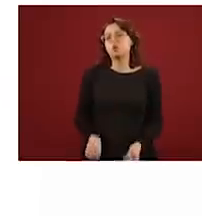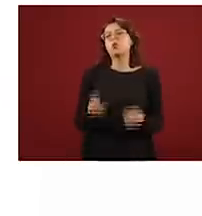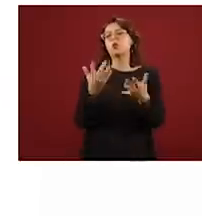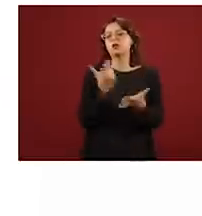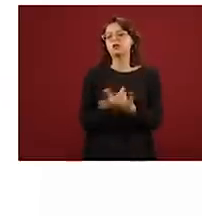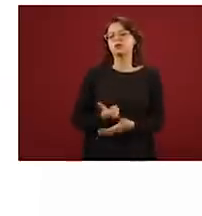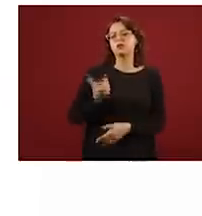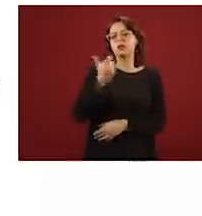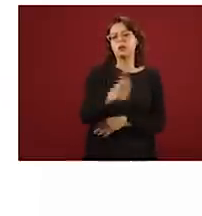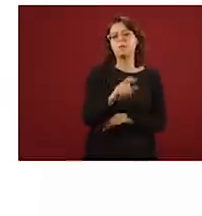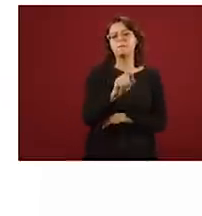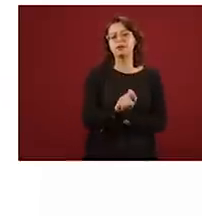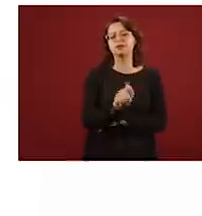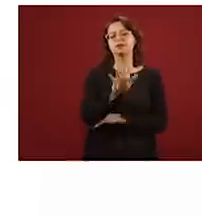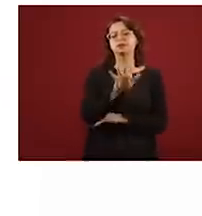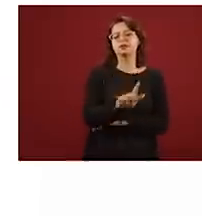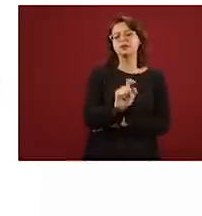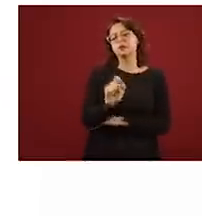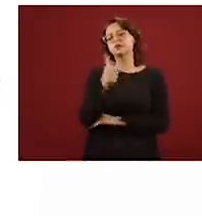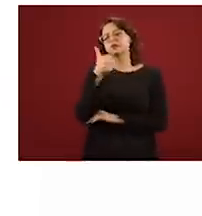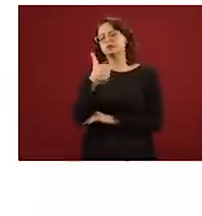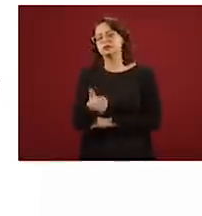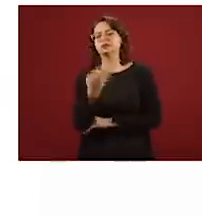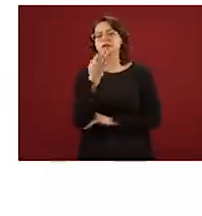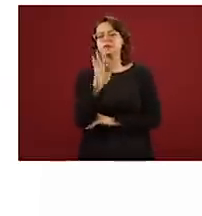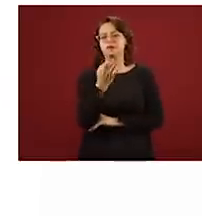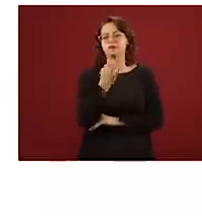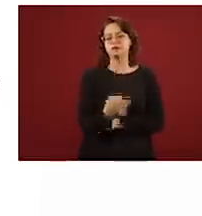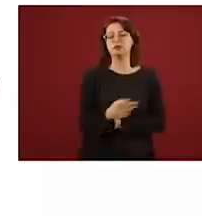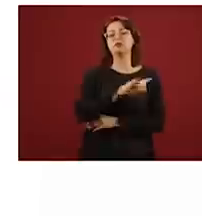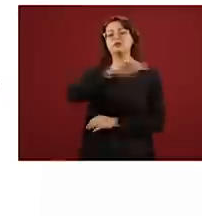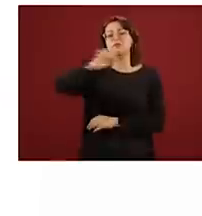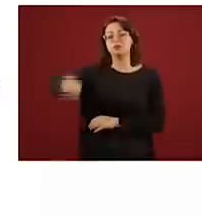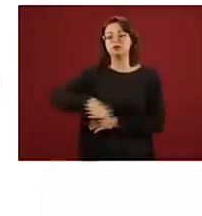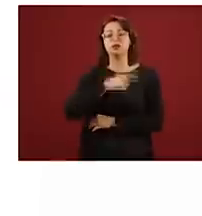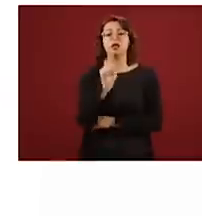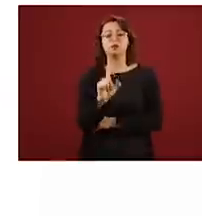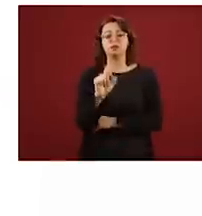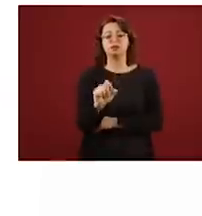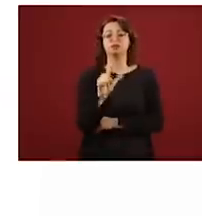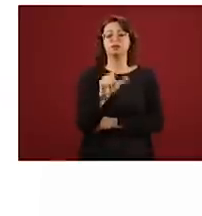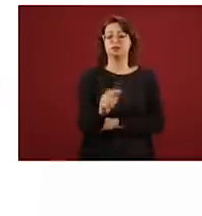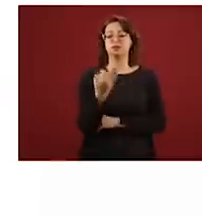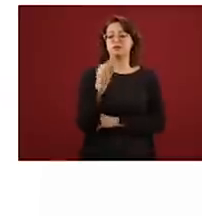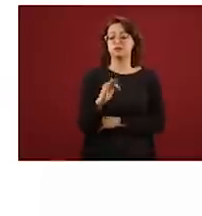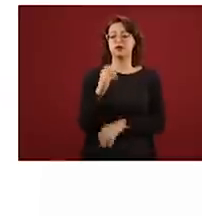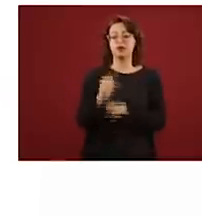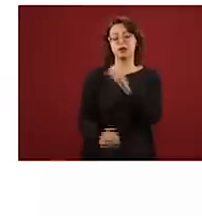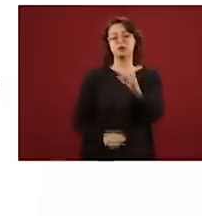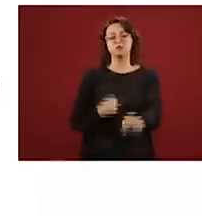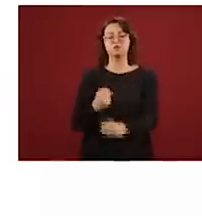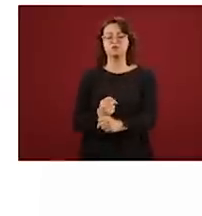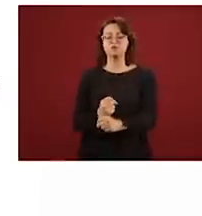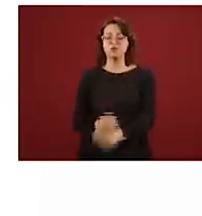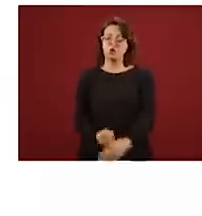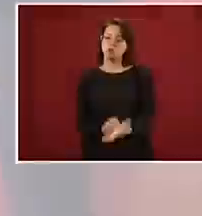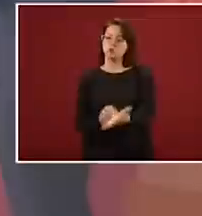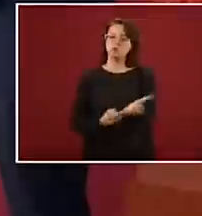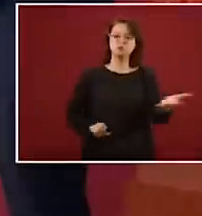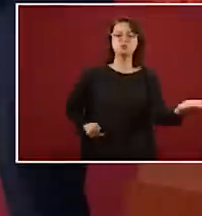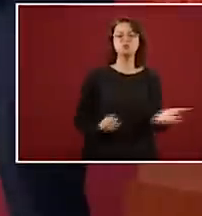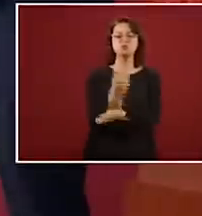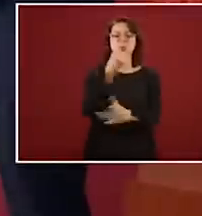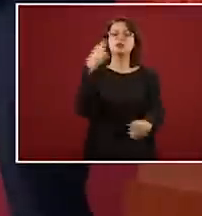o 26 de febrero. Y el 27 de febrero de este año se llevará a cabo el fallo de dicho